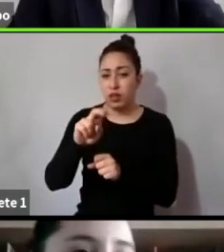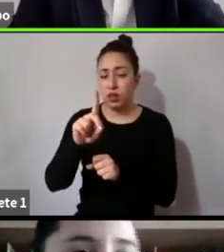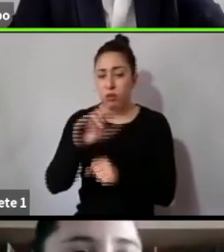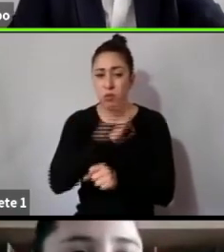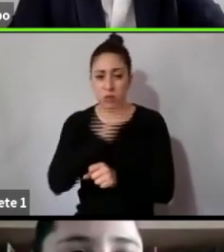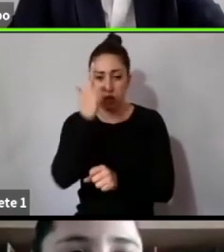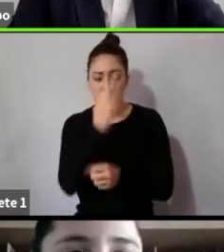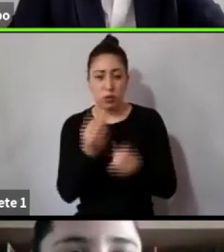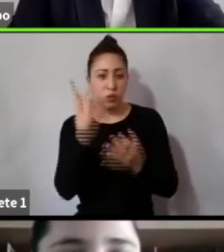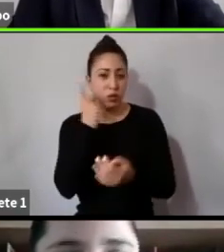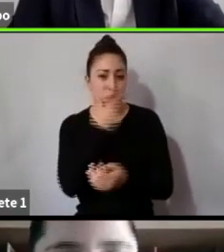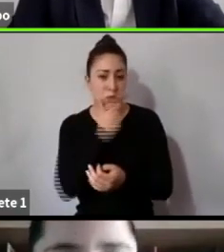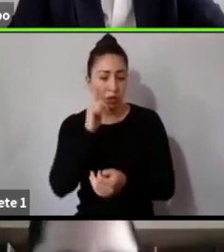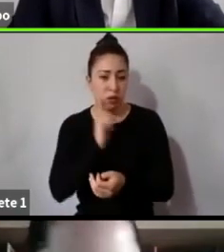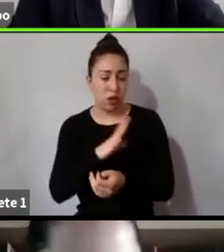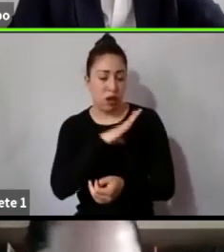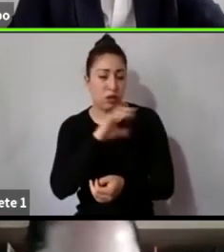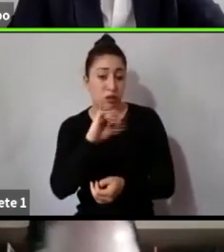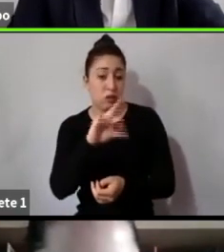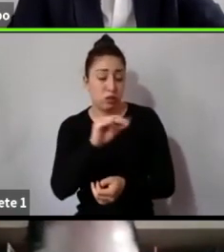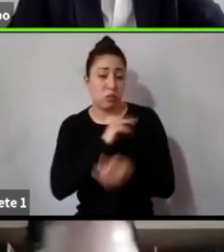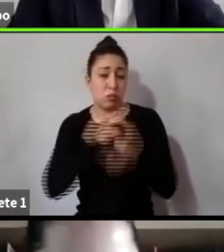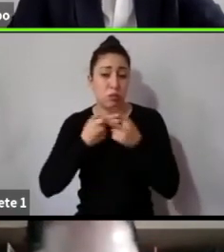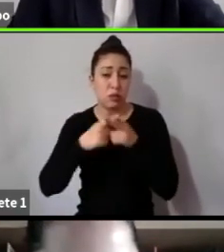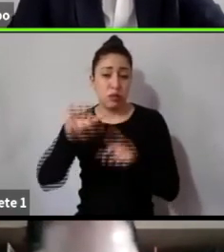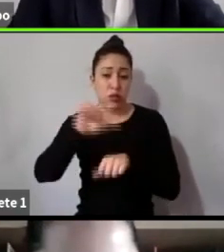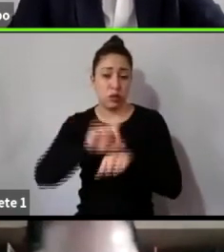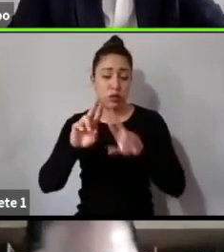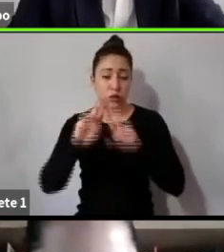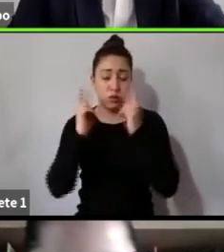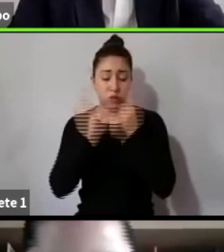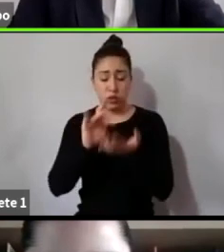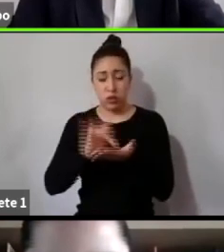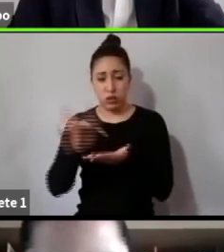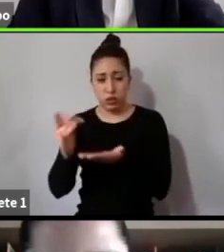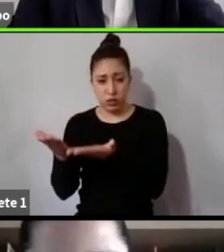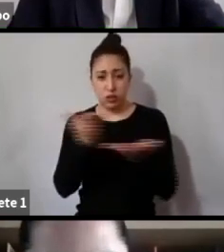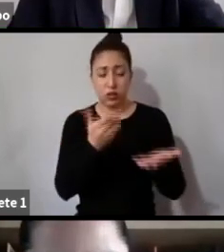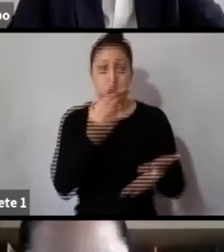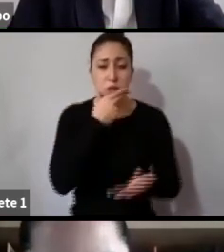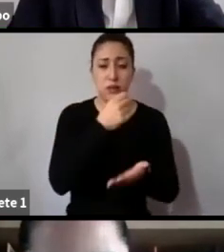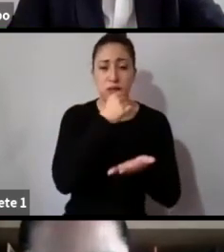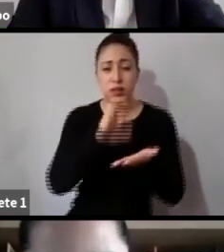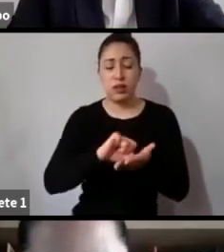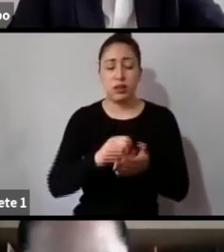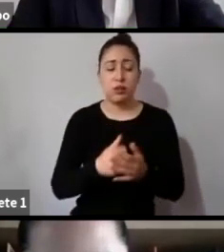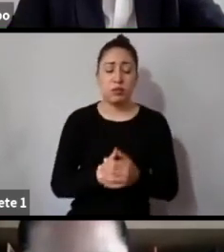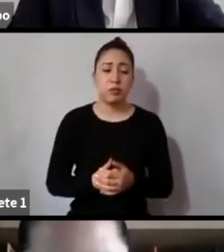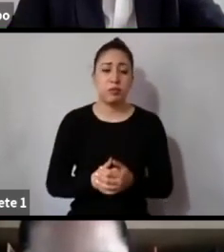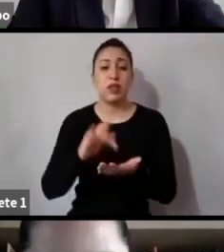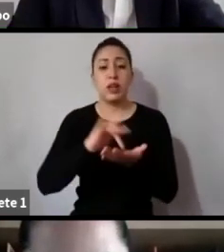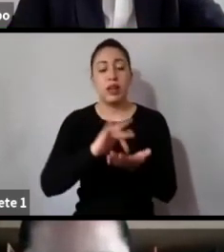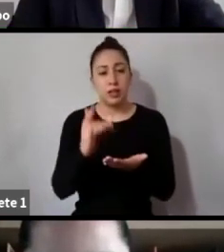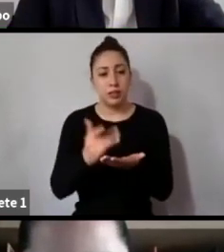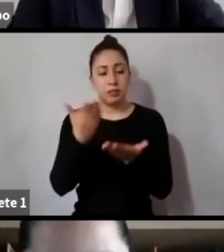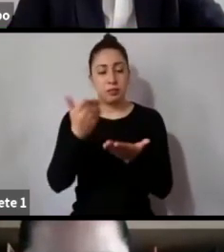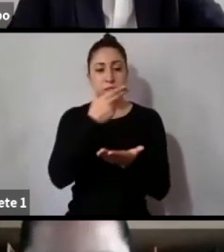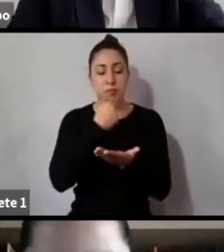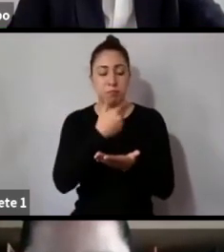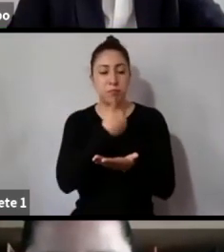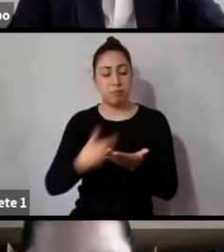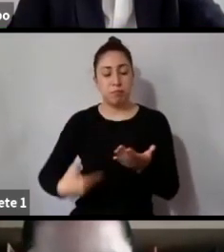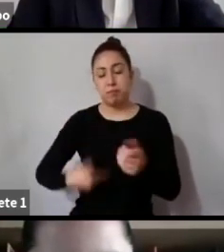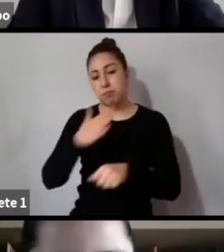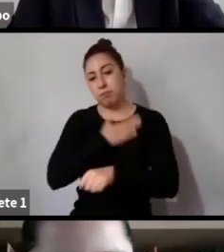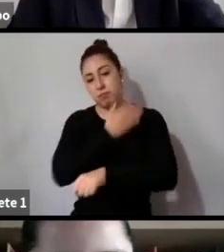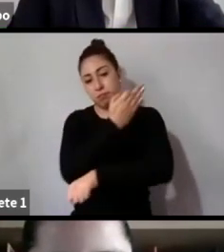nos informe la verificación de quórum. Adelante, licenciado Cuellar. Por supuesto, diputado presidente,